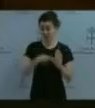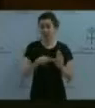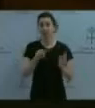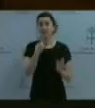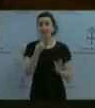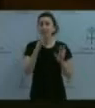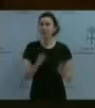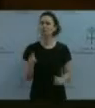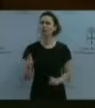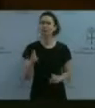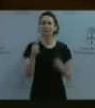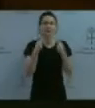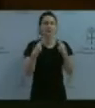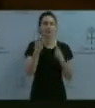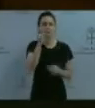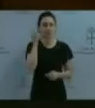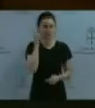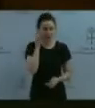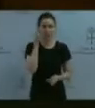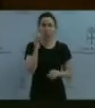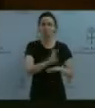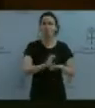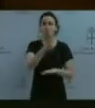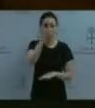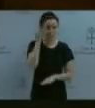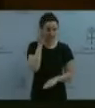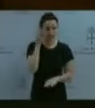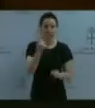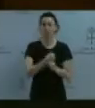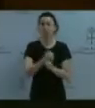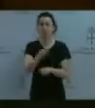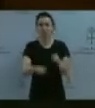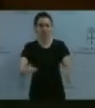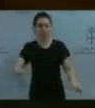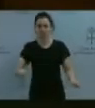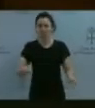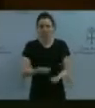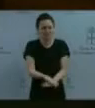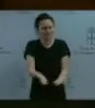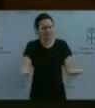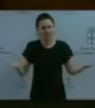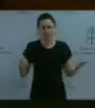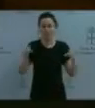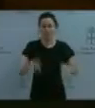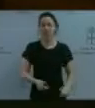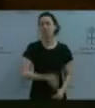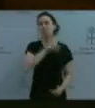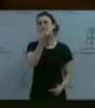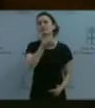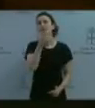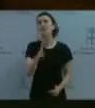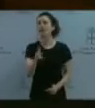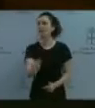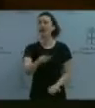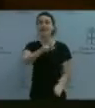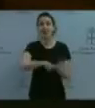diputadas, consejeros, consejeras, empleadas, empleados, etcétera, de todo el mundo que comparezca en esta Junta, a usar, si quiere, la lengua tradicional